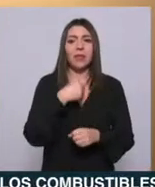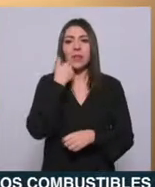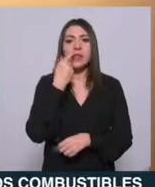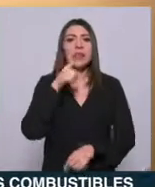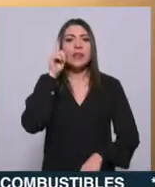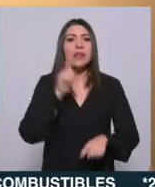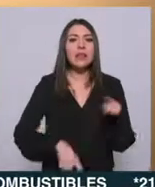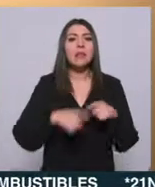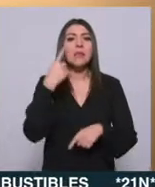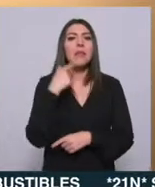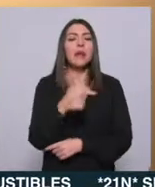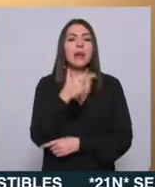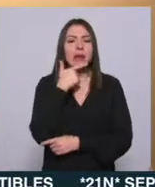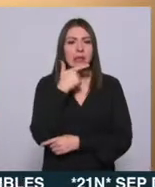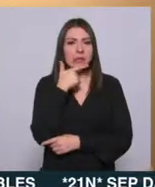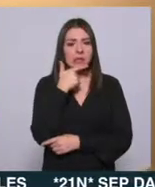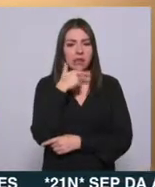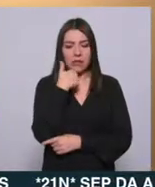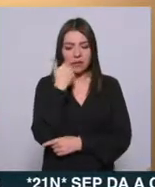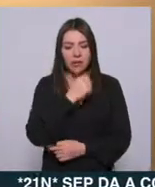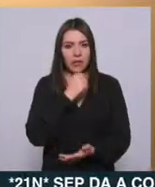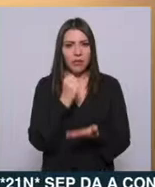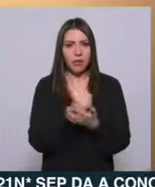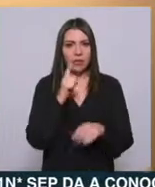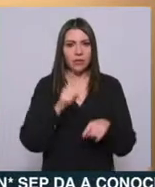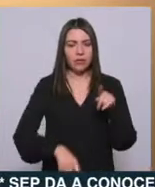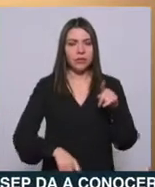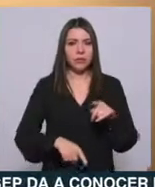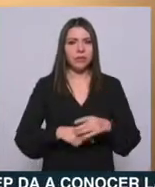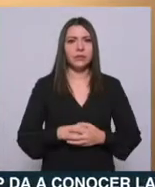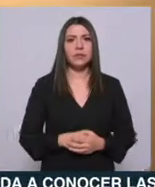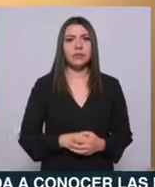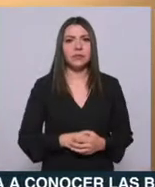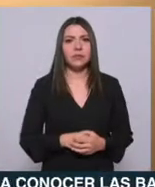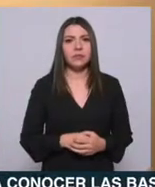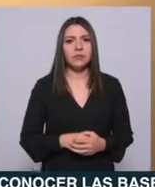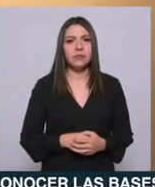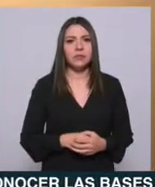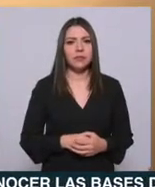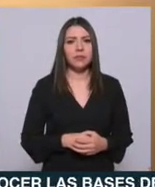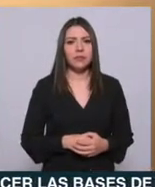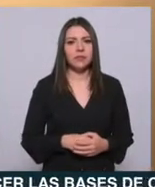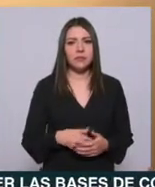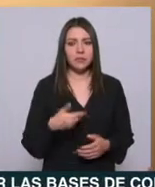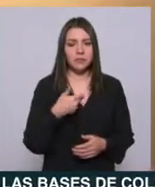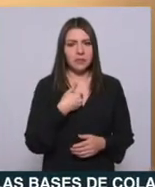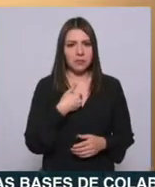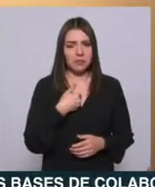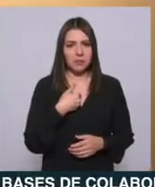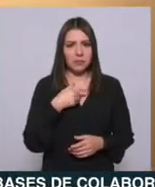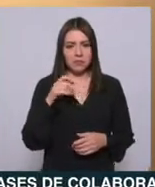Yo ante esta sociedad soy todo menos una mujer.